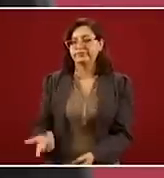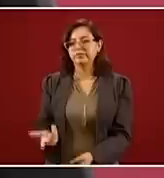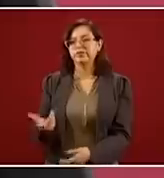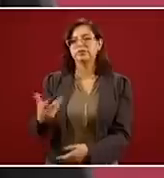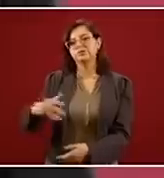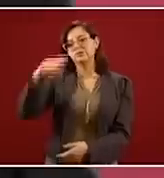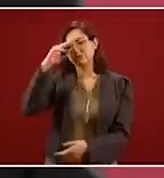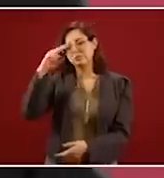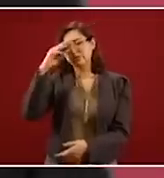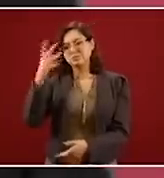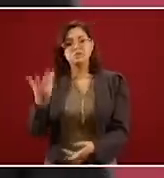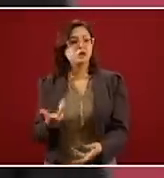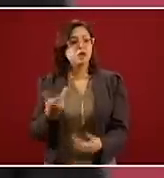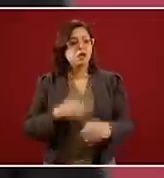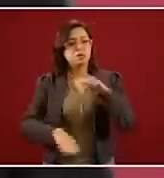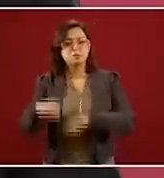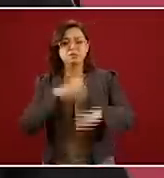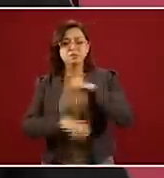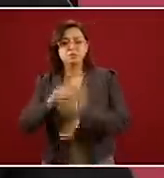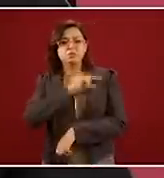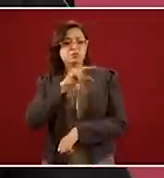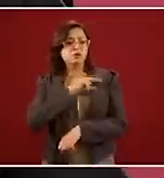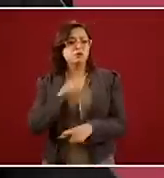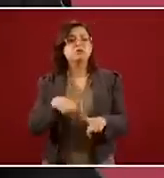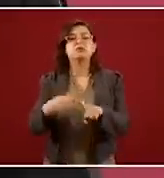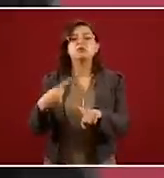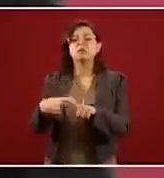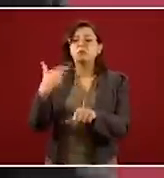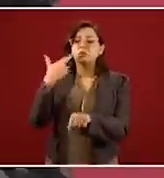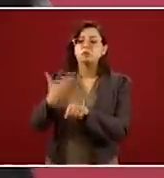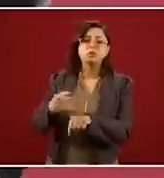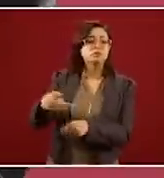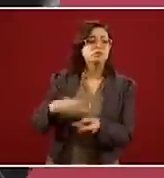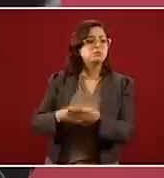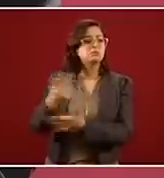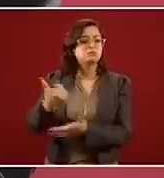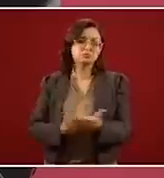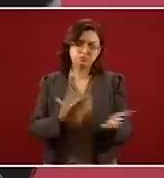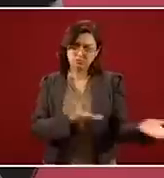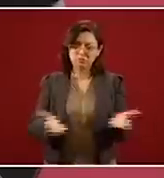empresas particulares, las que estaban en ese proyecto, continúen